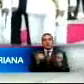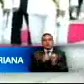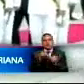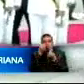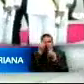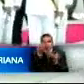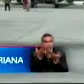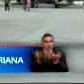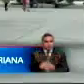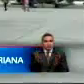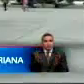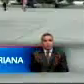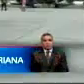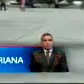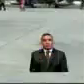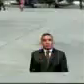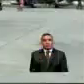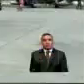tarde.